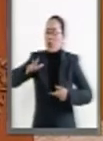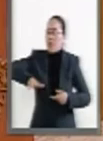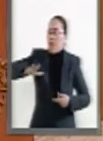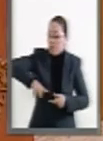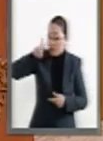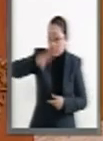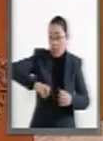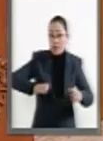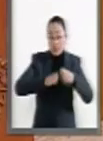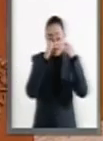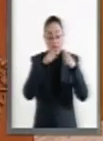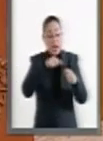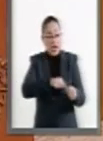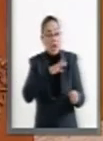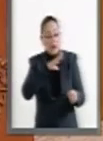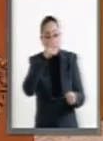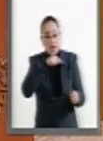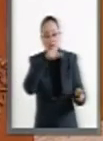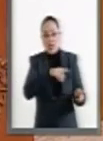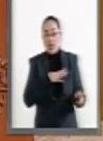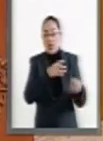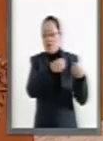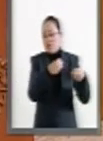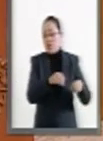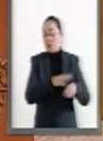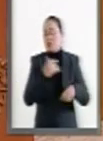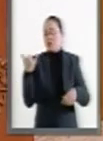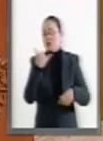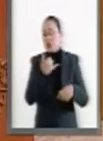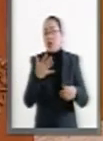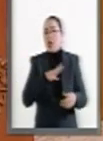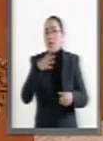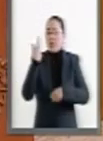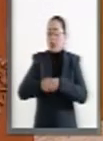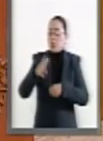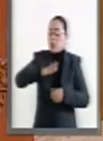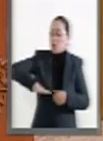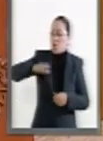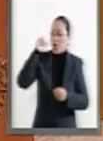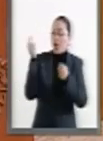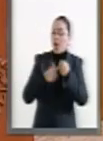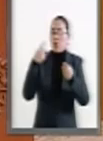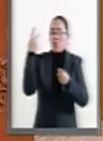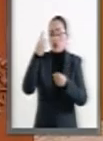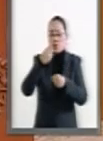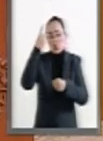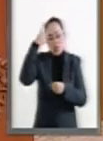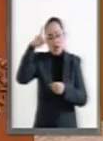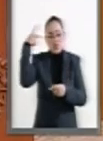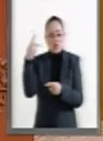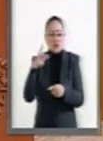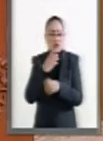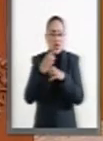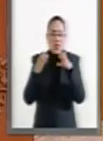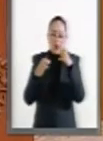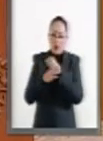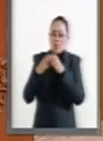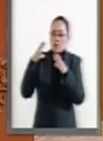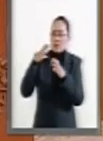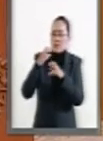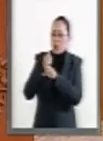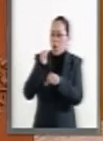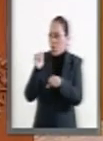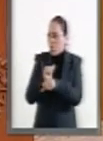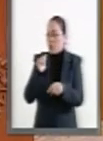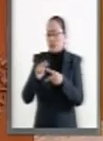personas, se pone en riesgo el patrimonio de otras personas y se pone en riesgo la integridad de otras personas que